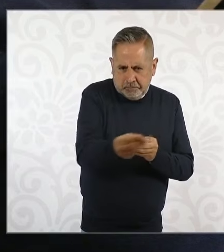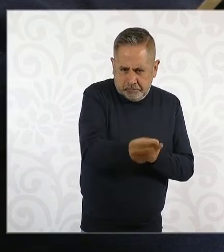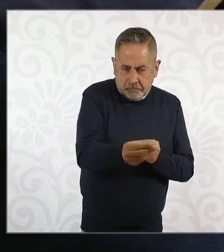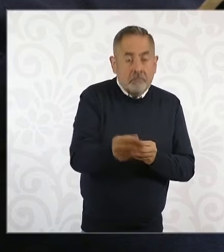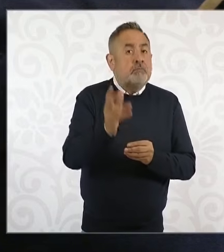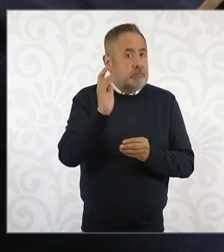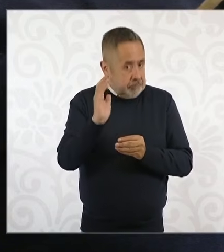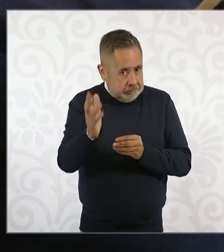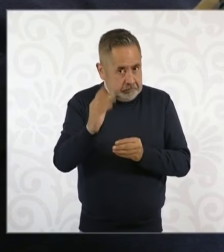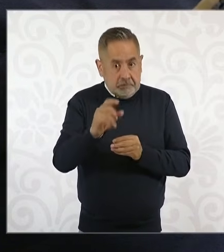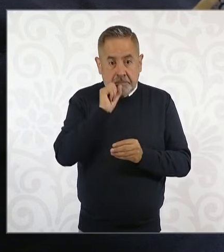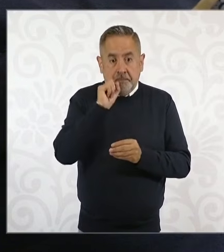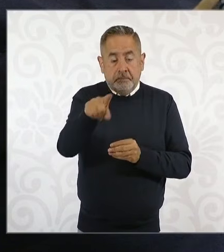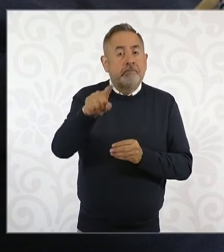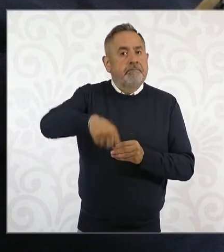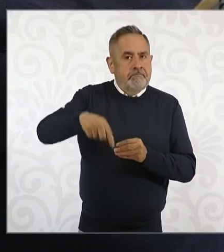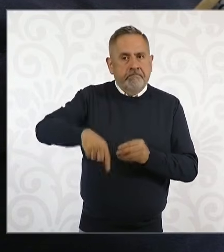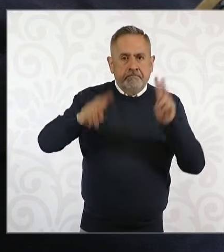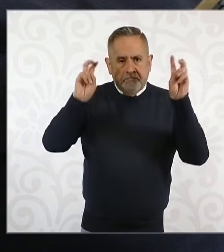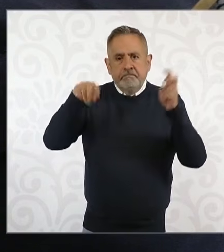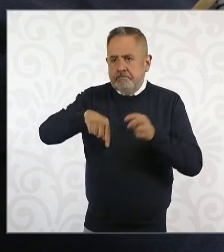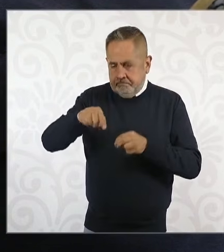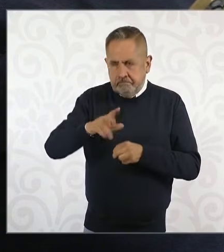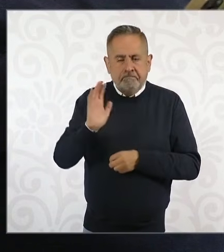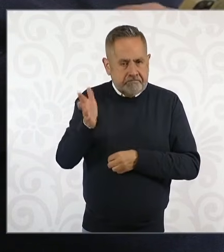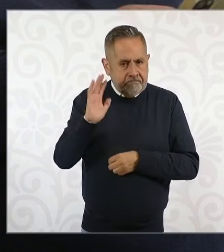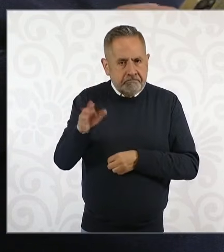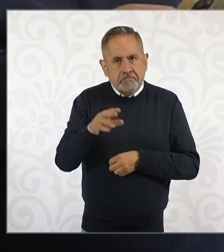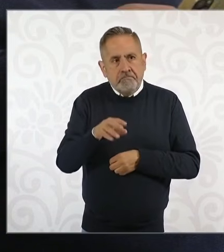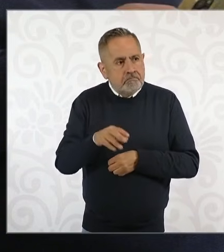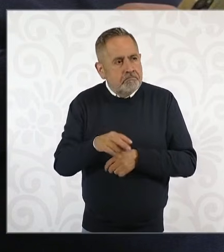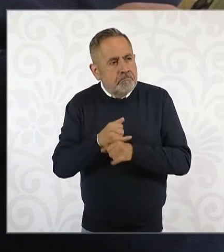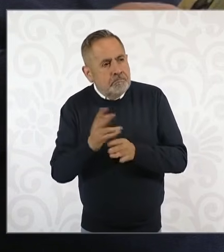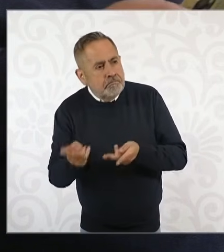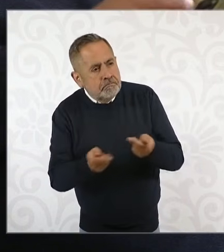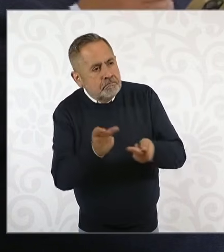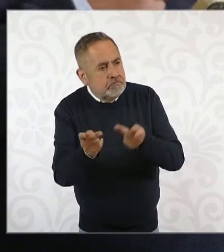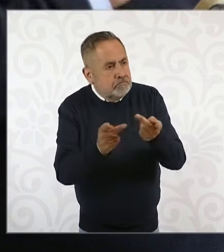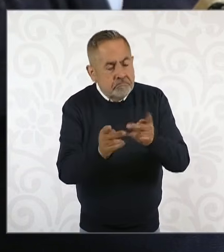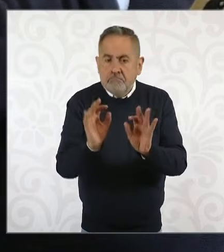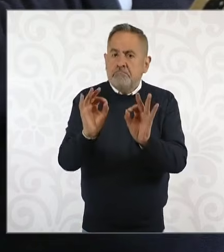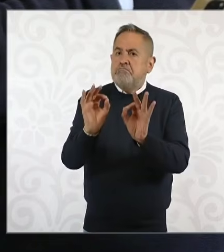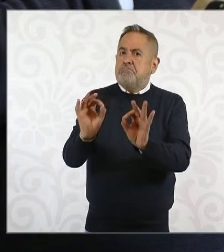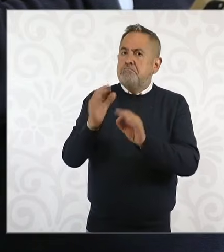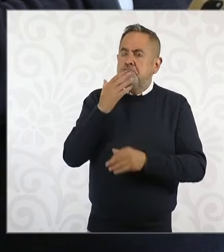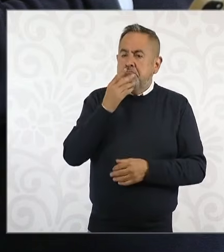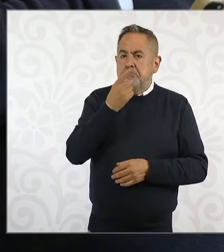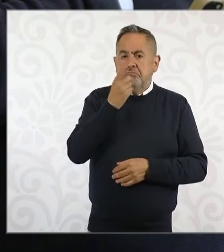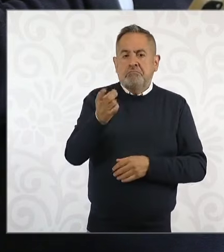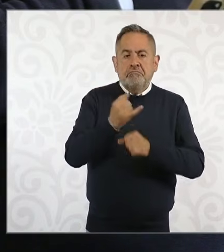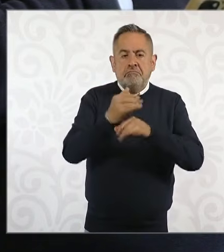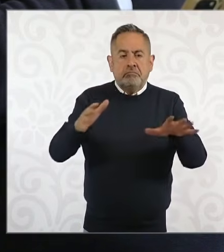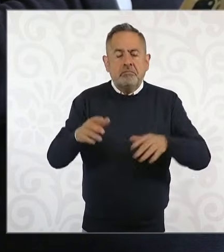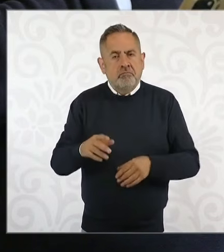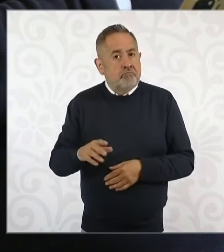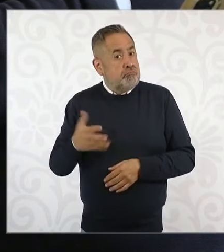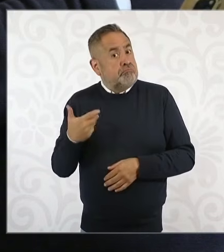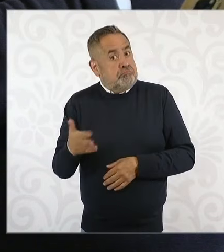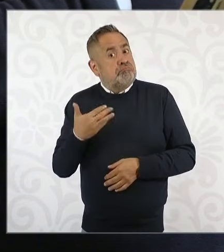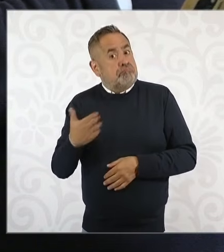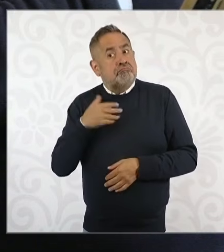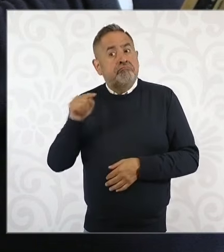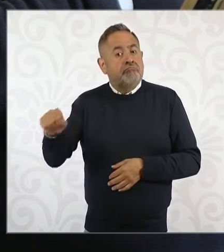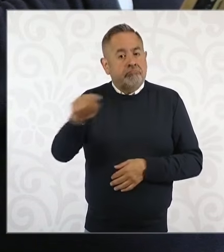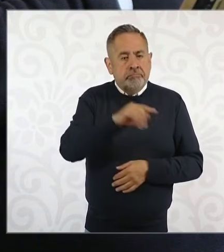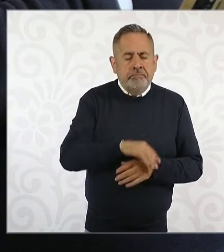atención al tema que aquí se registró. Tenemos ya información que ha sido el caso presentado aquí positivo. ¿Ya